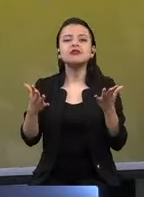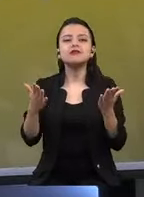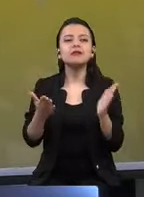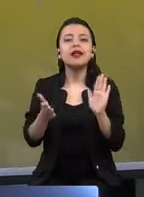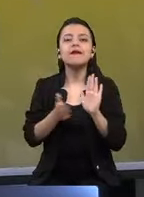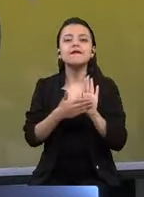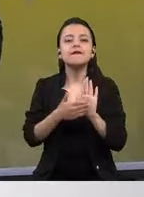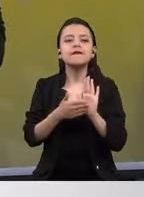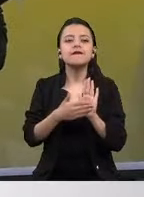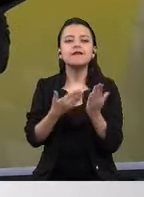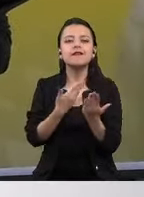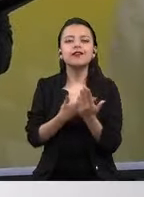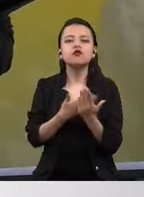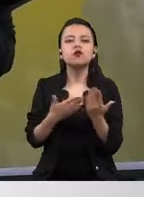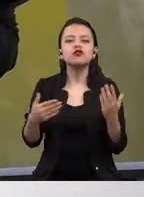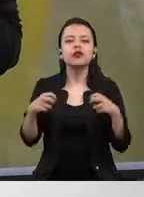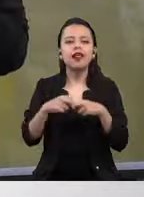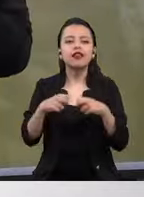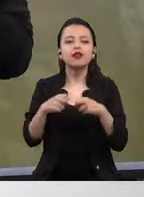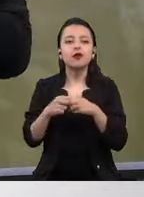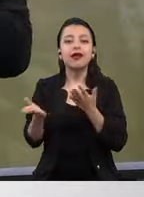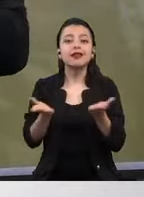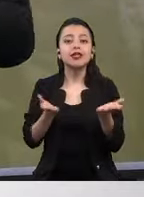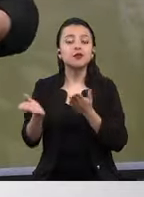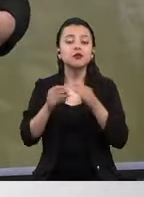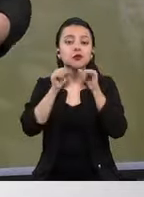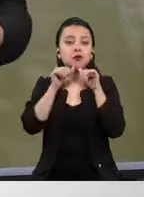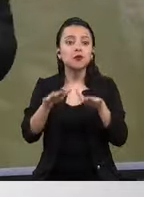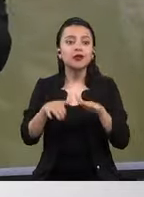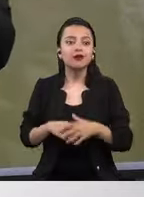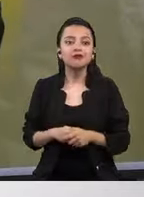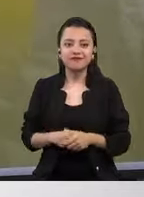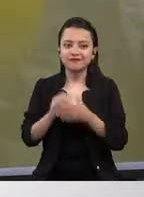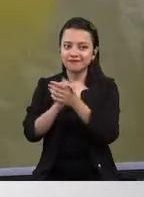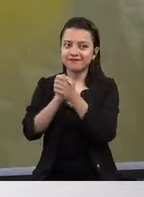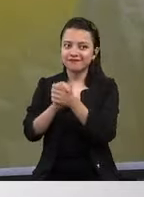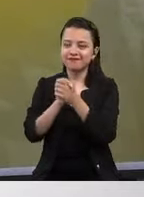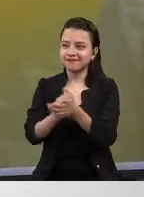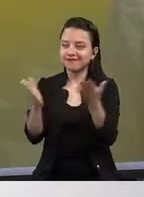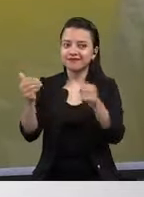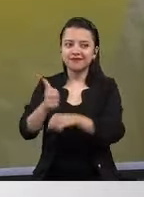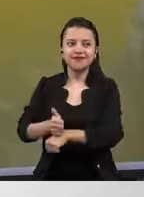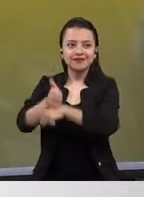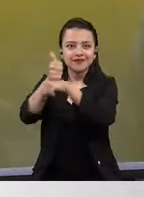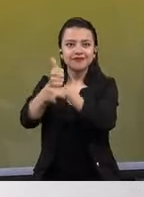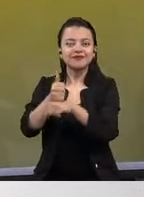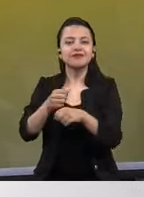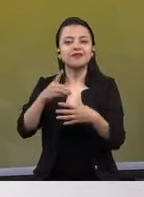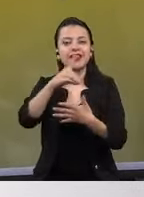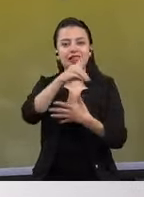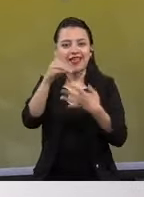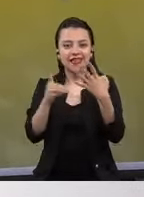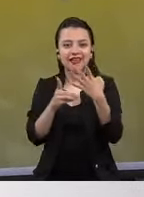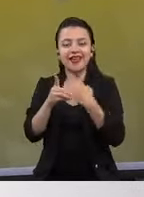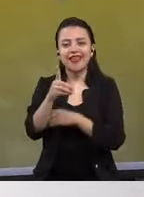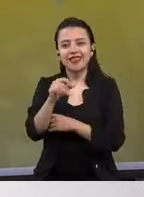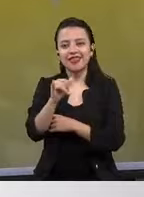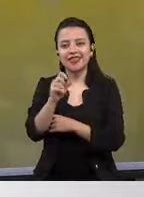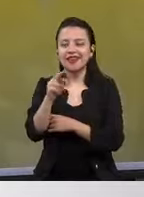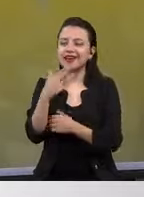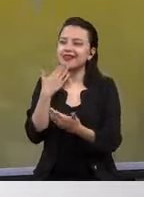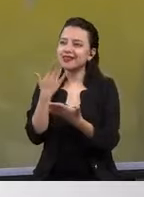electrónica en los servicios públicos y es por eso que a esta hora saludamos al director de la di director Gracias por estar en